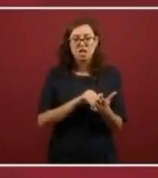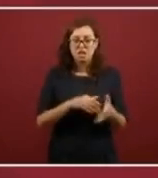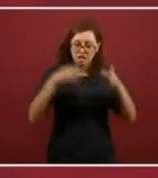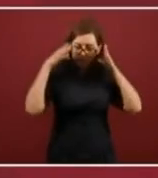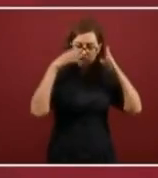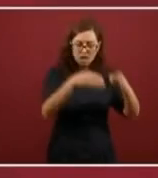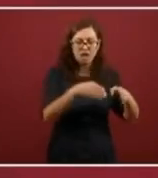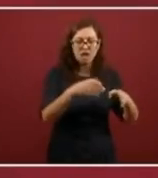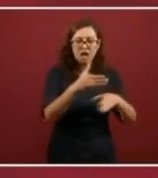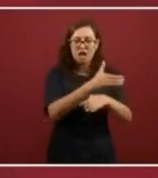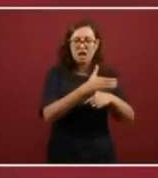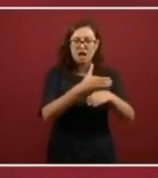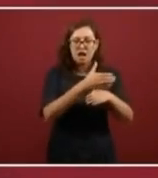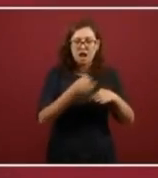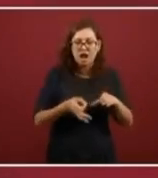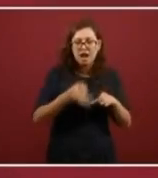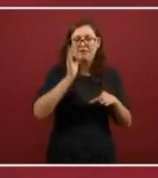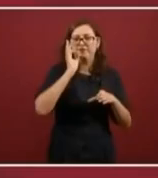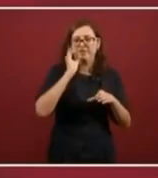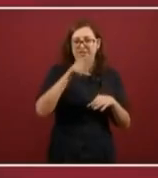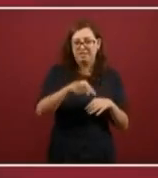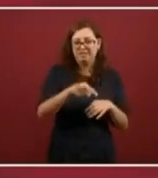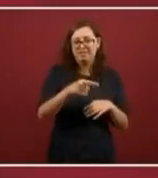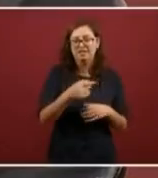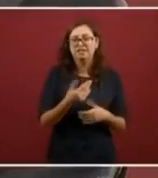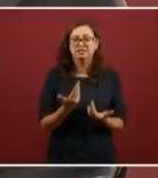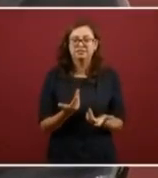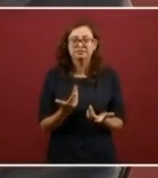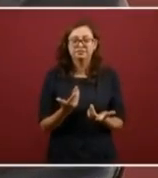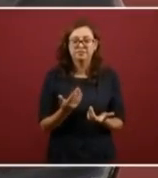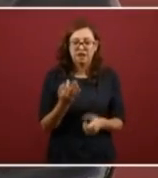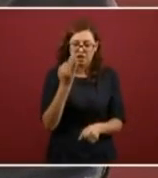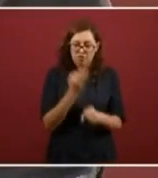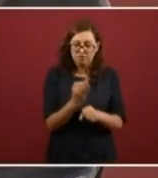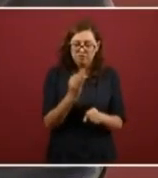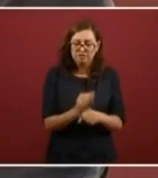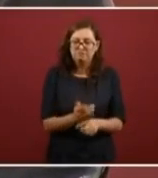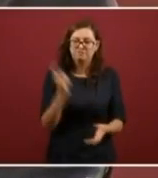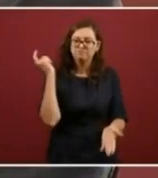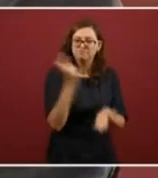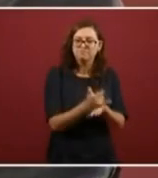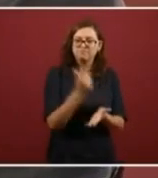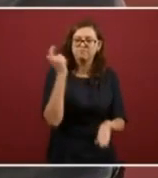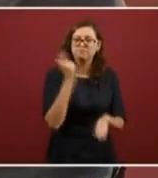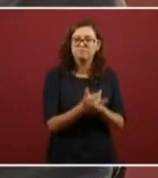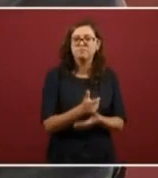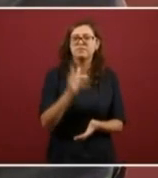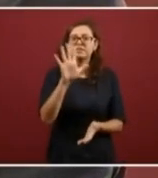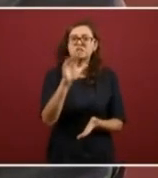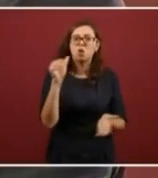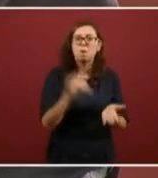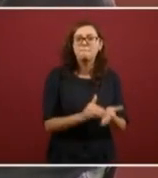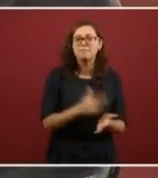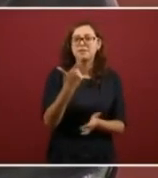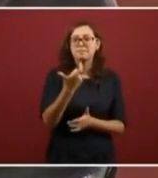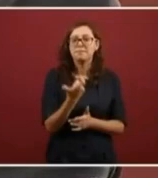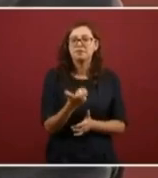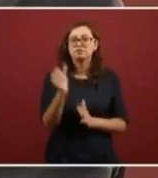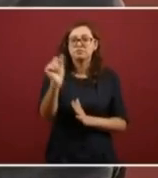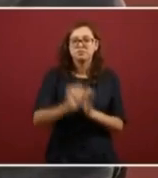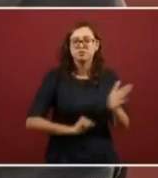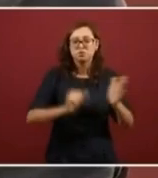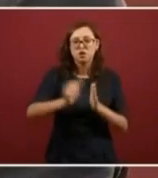que hoy están recibiendo un jornal de 5,000 pesos mensuales,